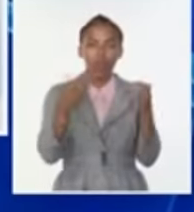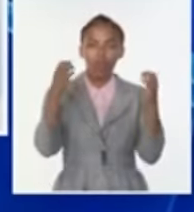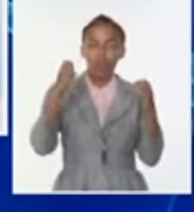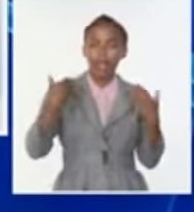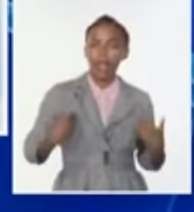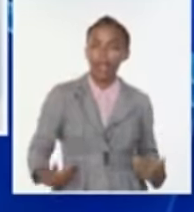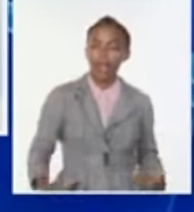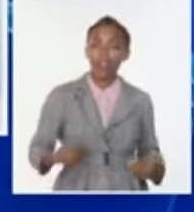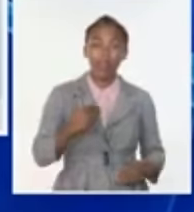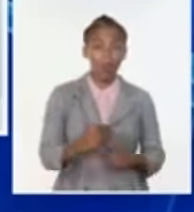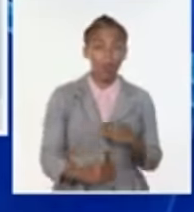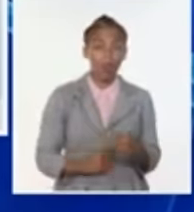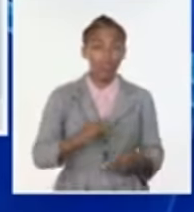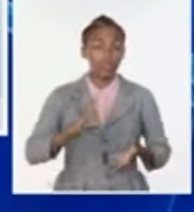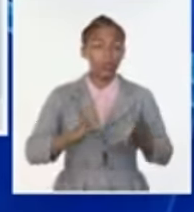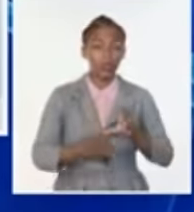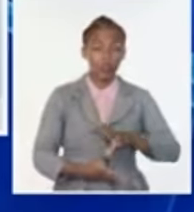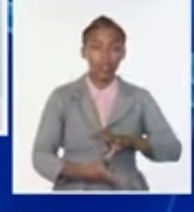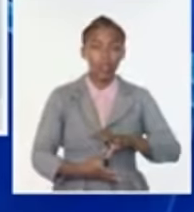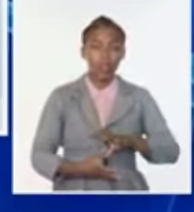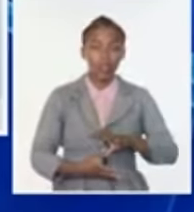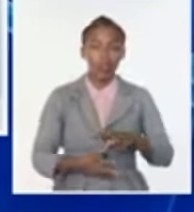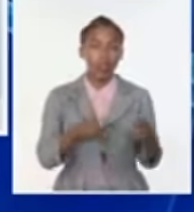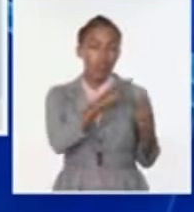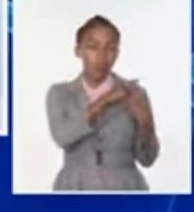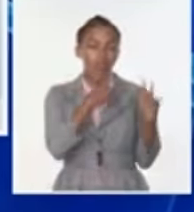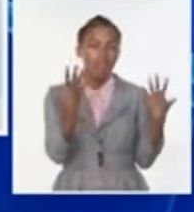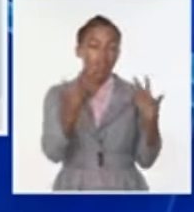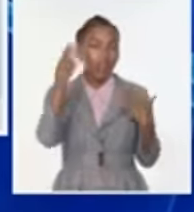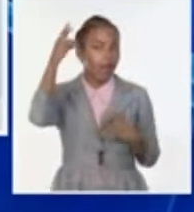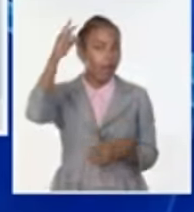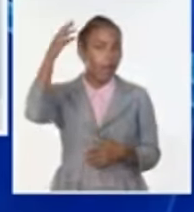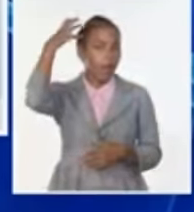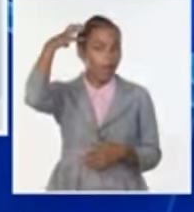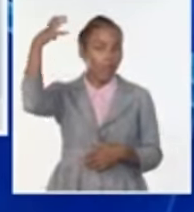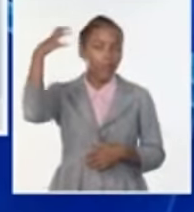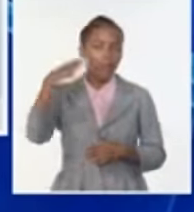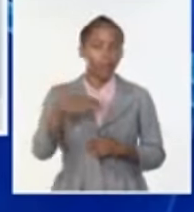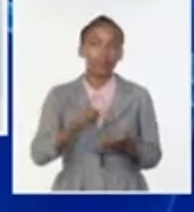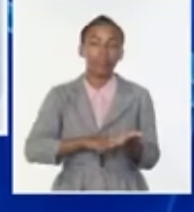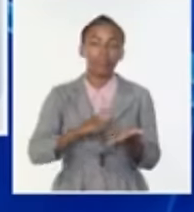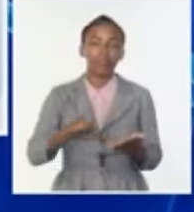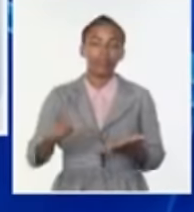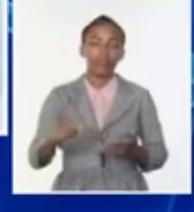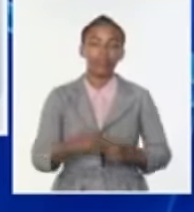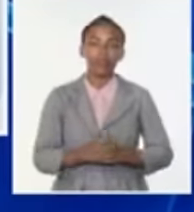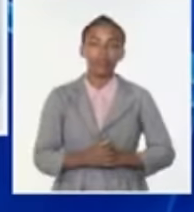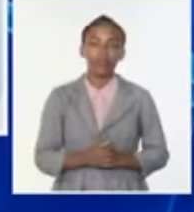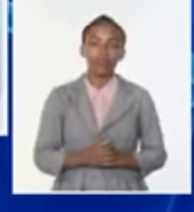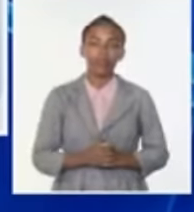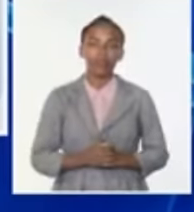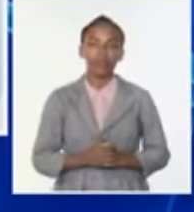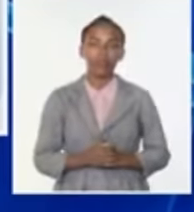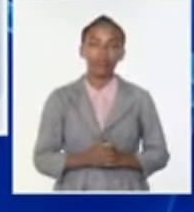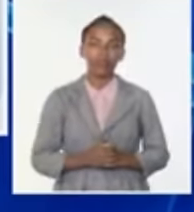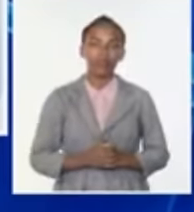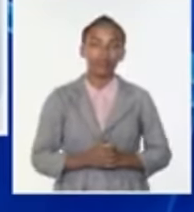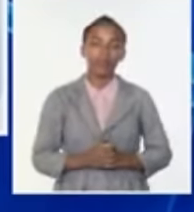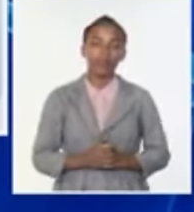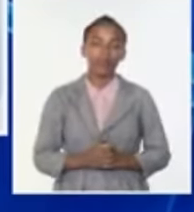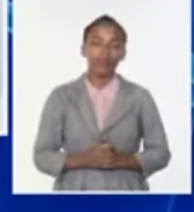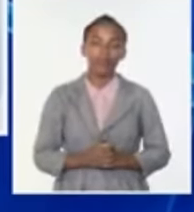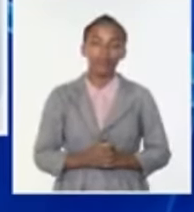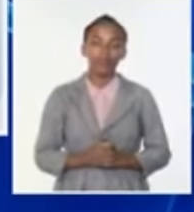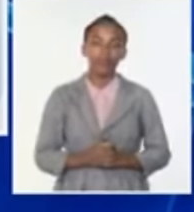complejo conducido por el partido. Pero el tema de los intendentes, y quería volverlo a abordar, se ha hecho una caracterización